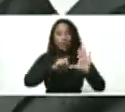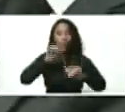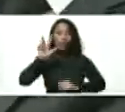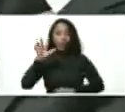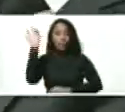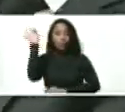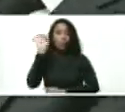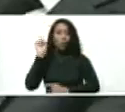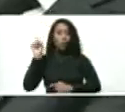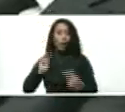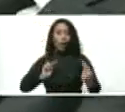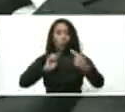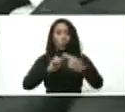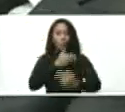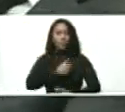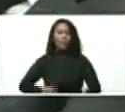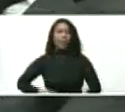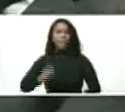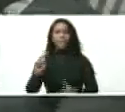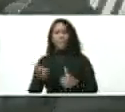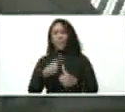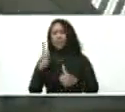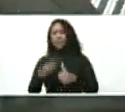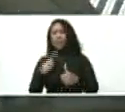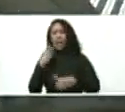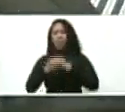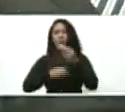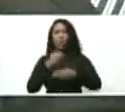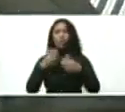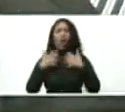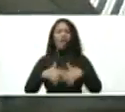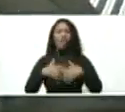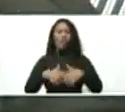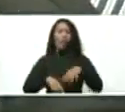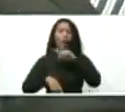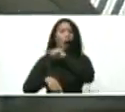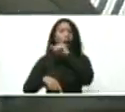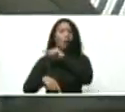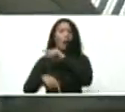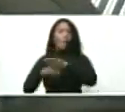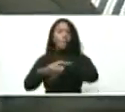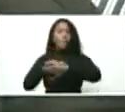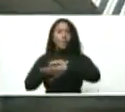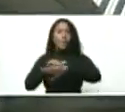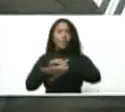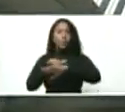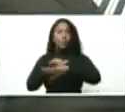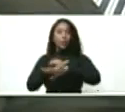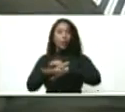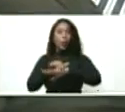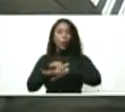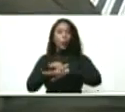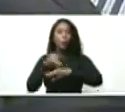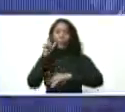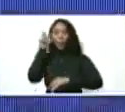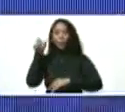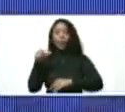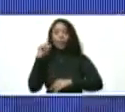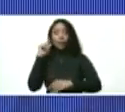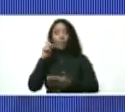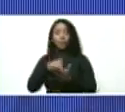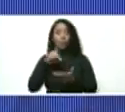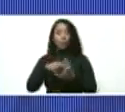de esos encuentros, presidente, ha sido principalmente con la agroindustria. Ahí el ministro Castro Sotelo ha estado presente